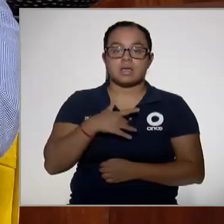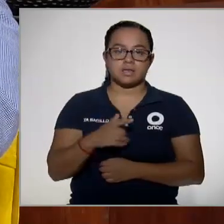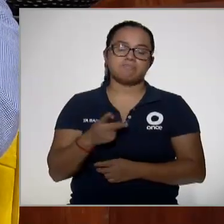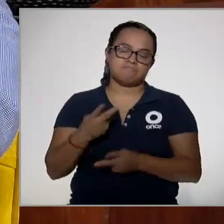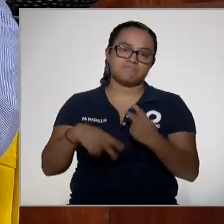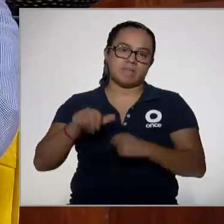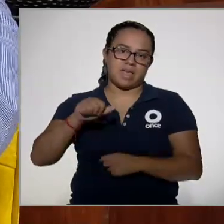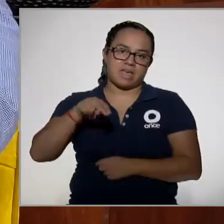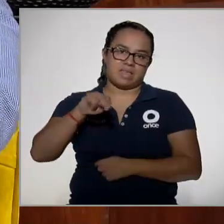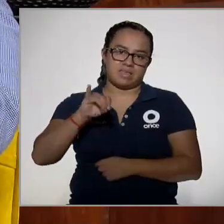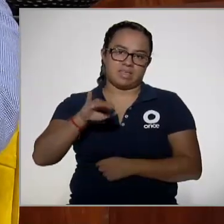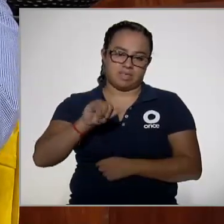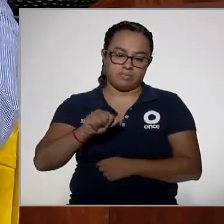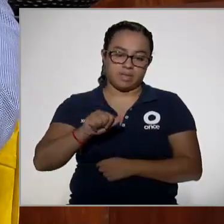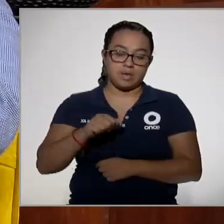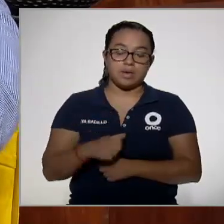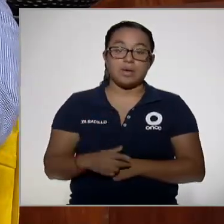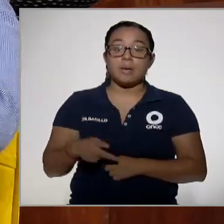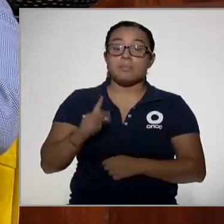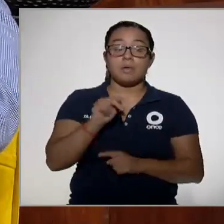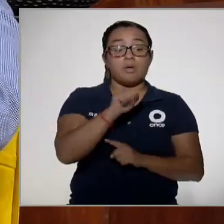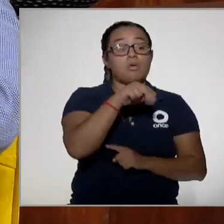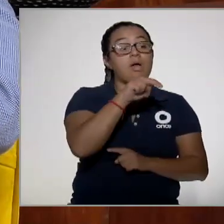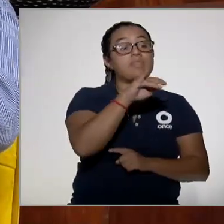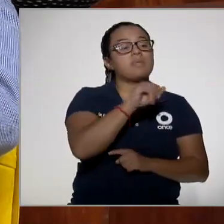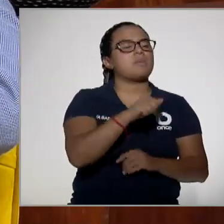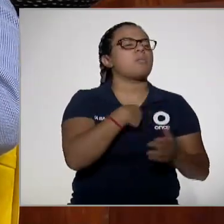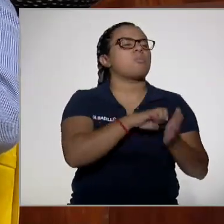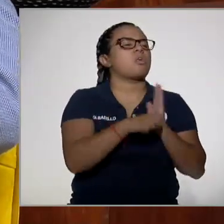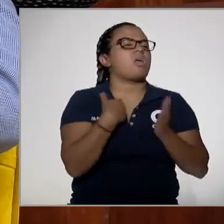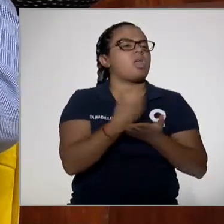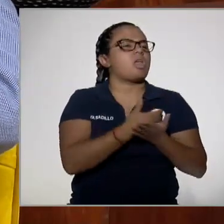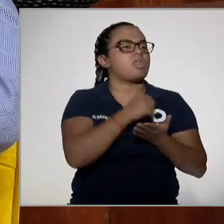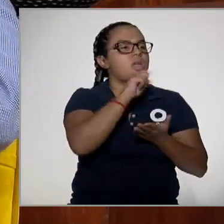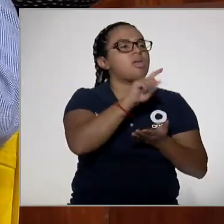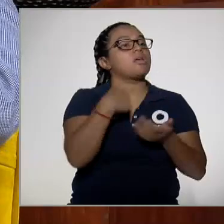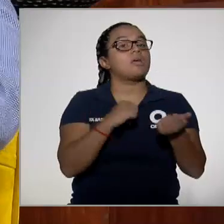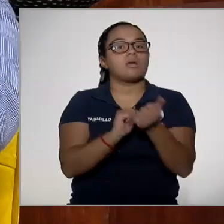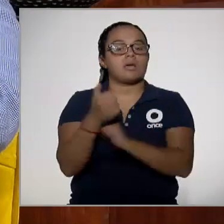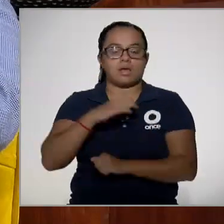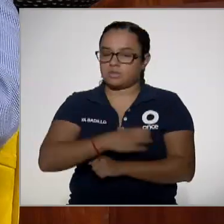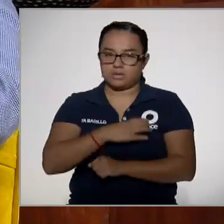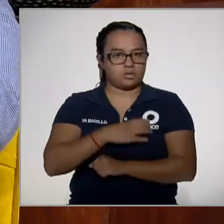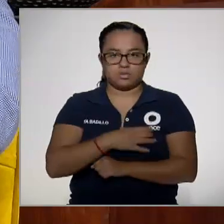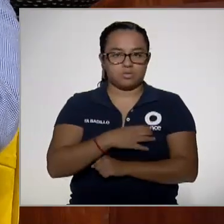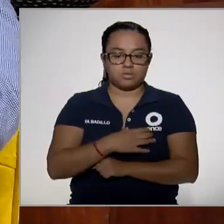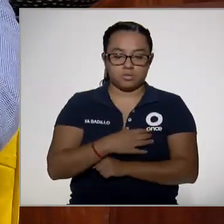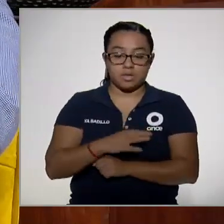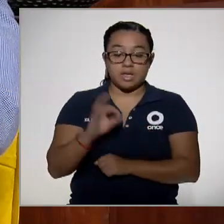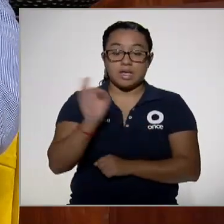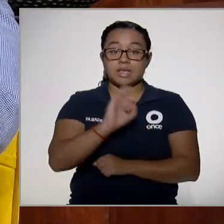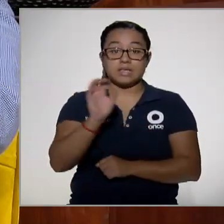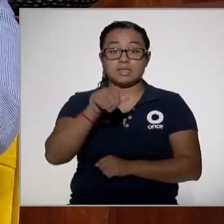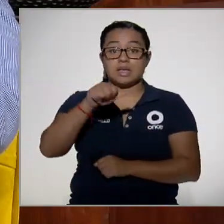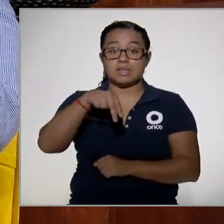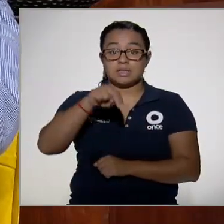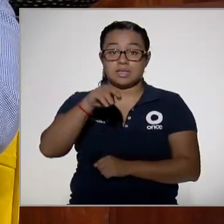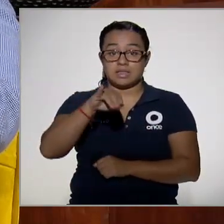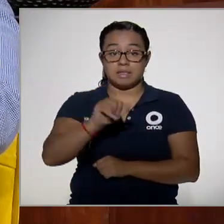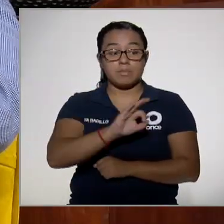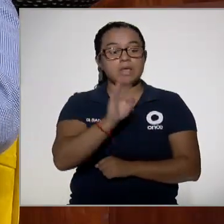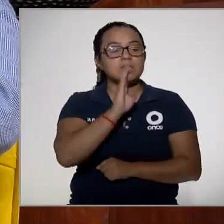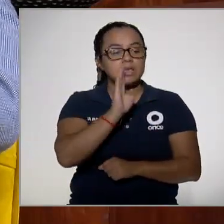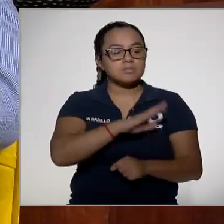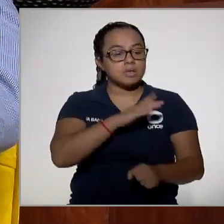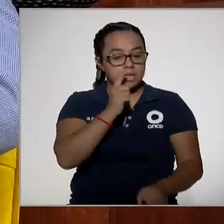anemia pero no es que una anemia maltratada no puede ocasionar cáncer no más bien una anemia mal diagnosticada pudo